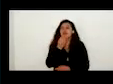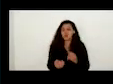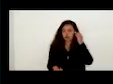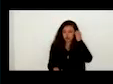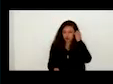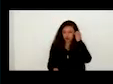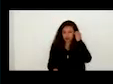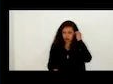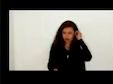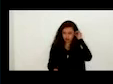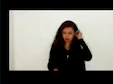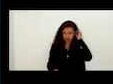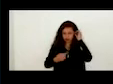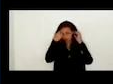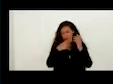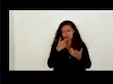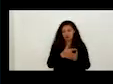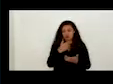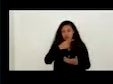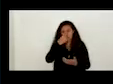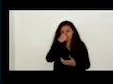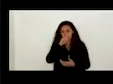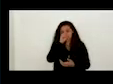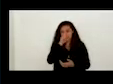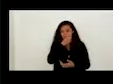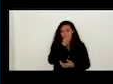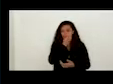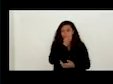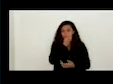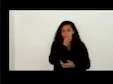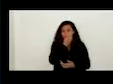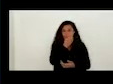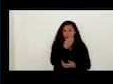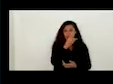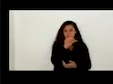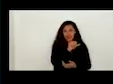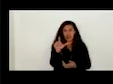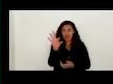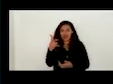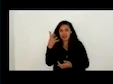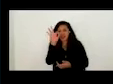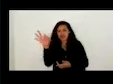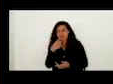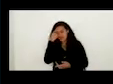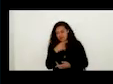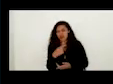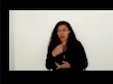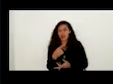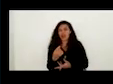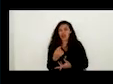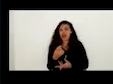grasas, las recomendaciones son de aproximadamente de un 25 a 40% de la cantidad